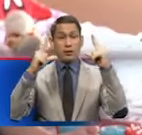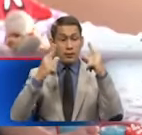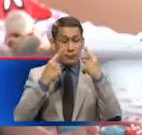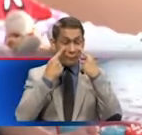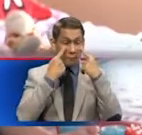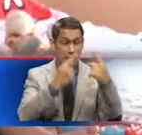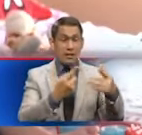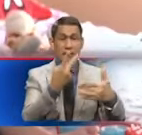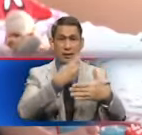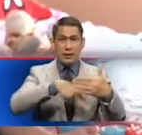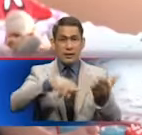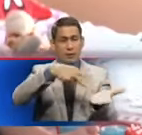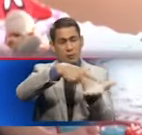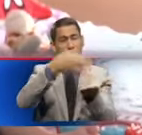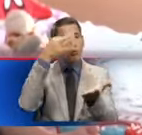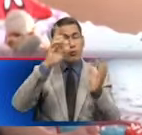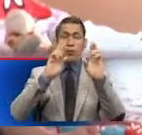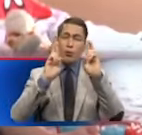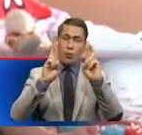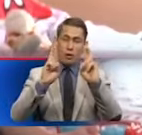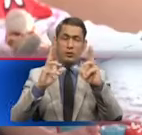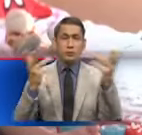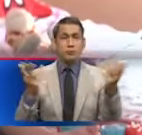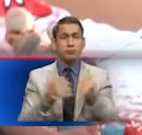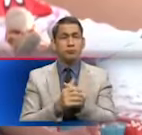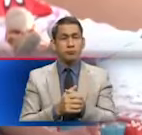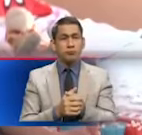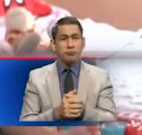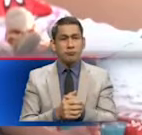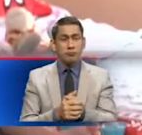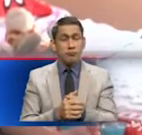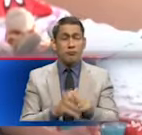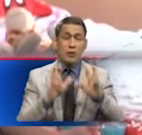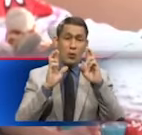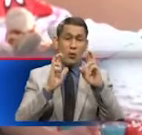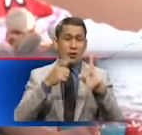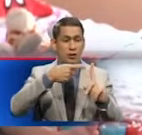que es lo que yo deseo. Verle caminar, verle correr,